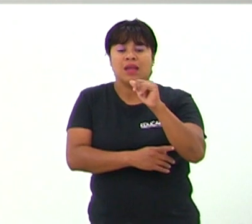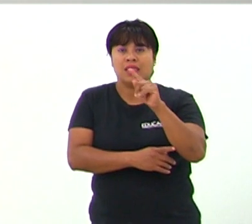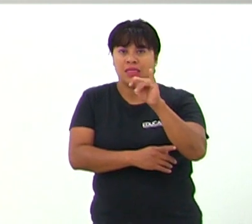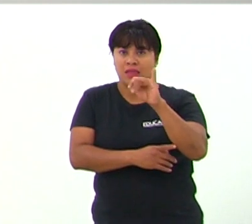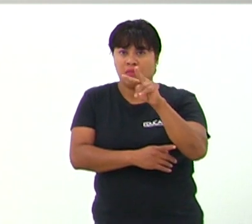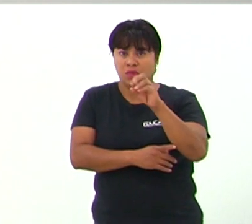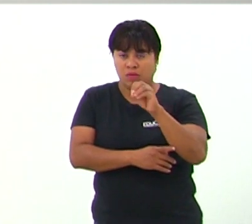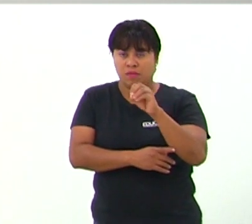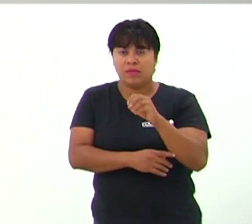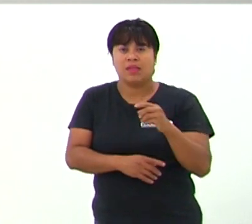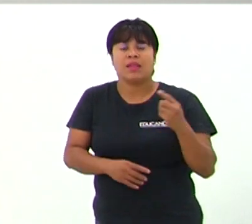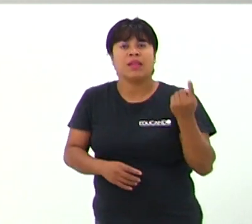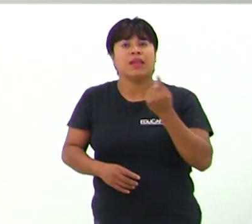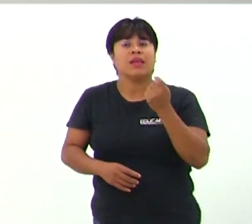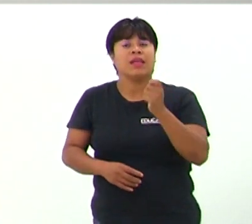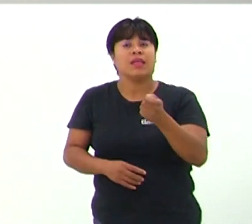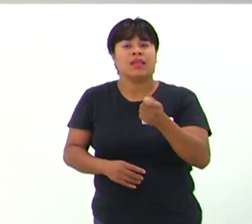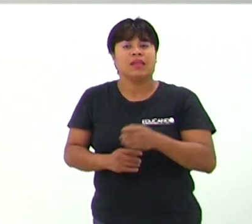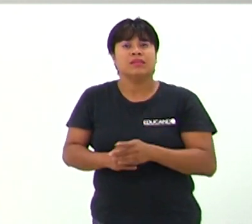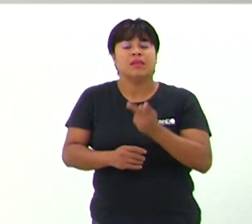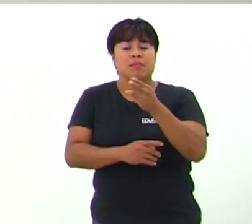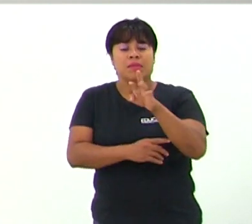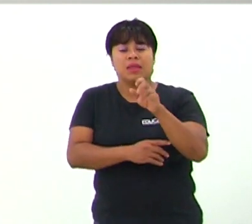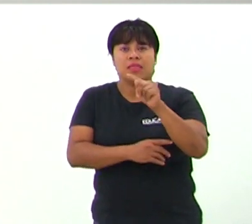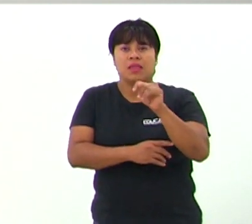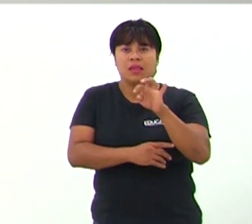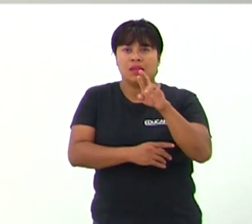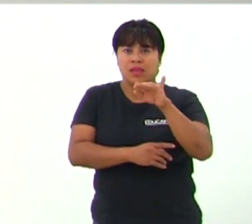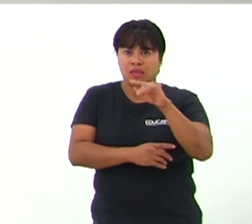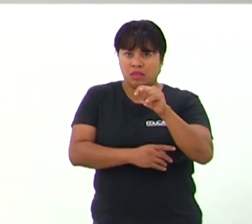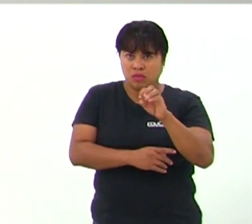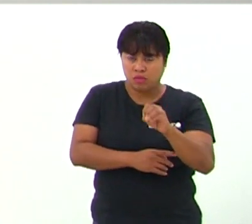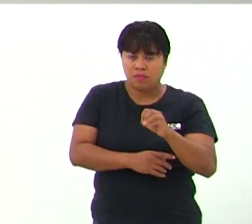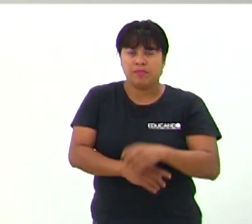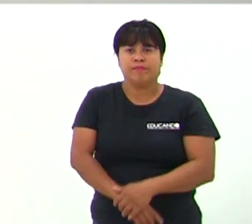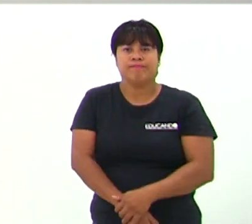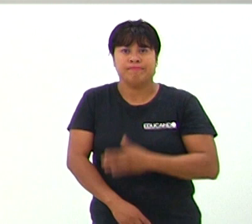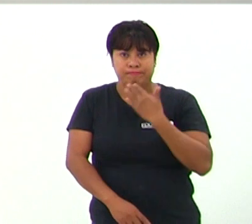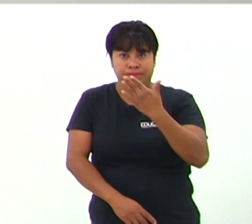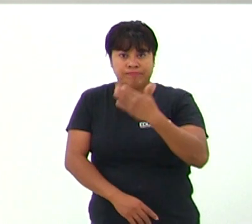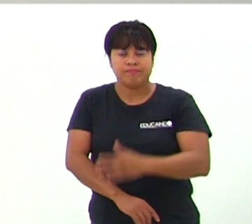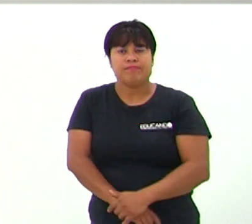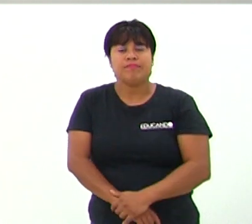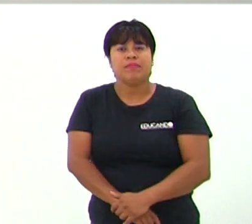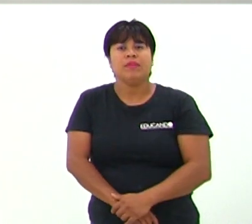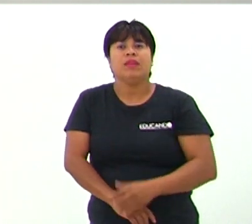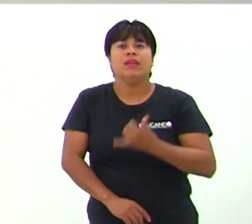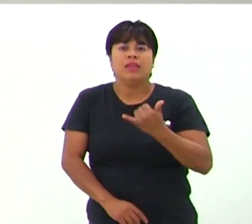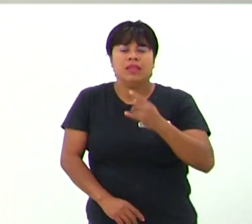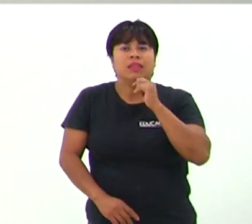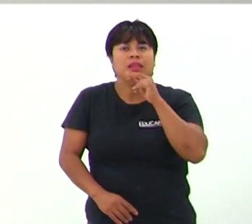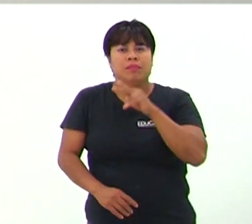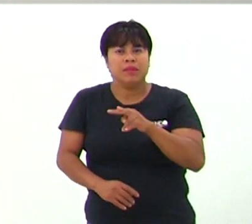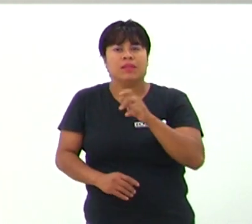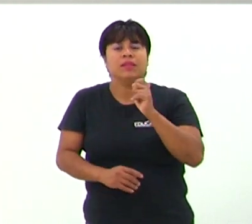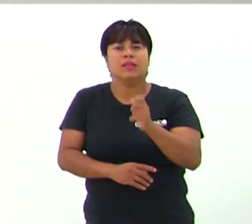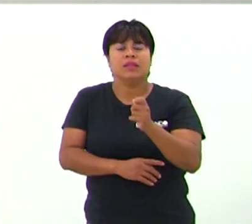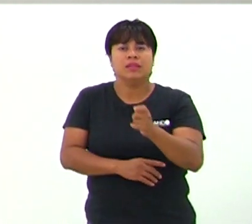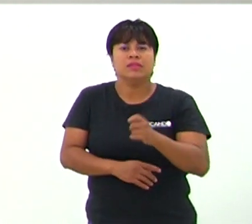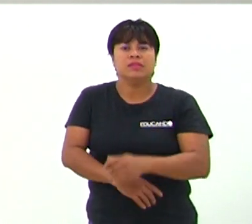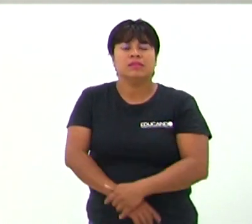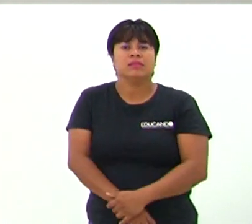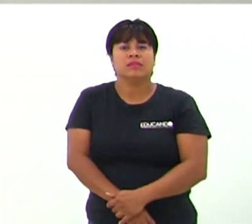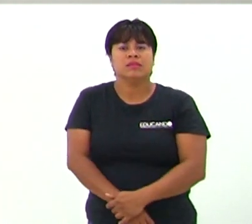bien, que es pretérito, bien, y que también es